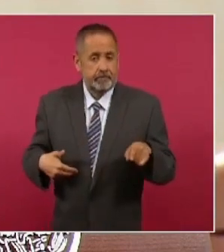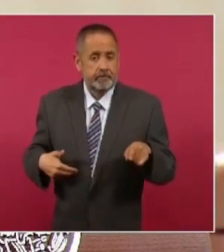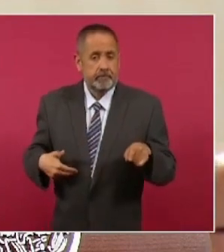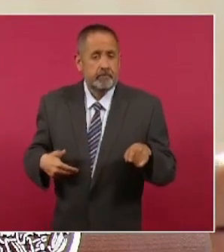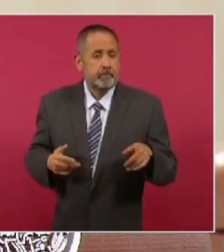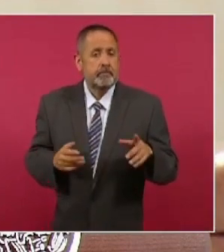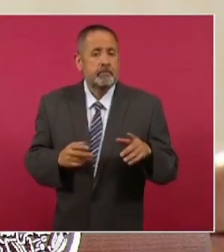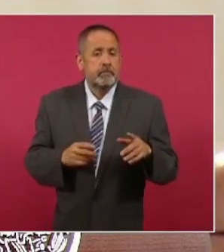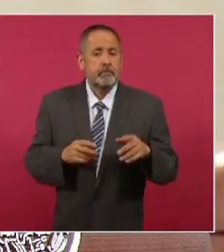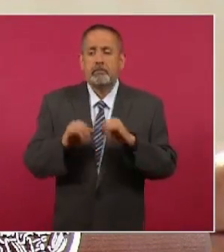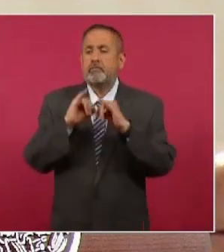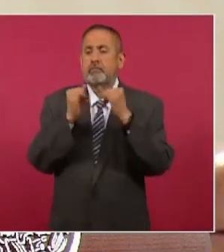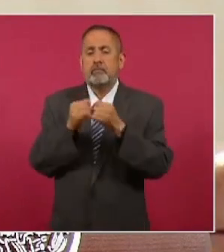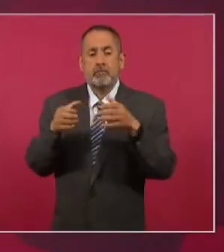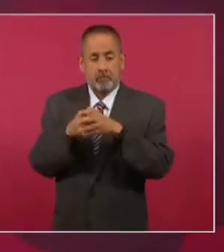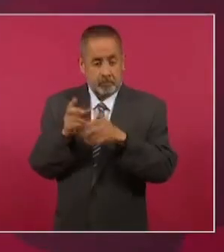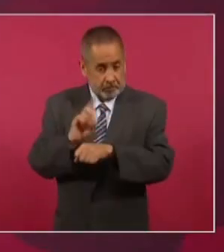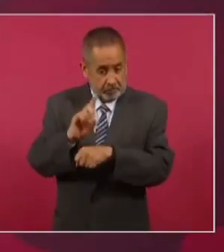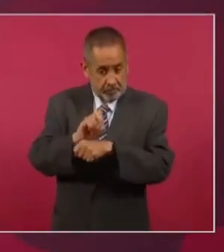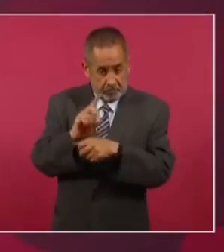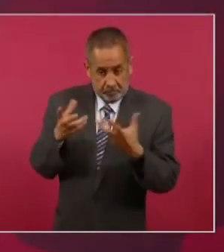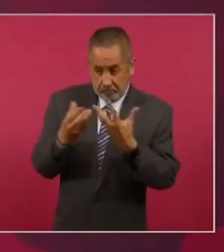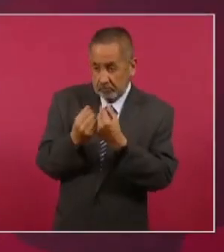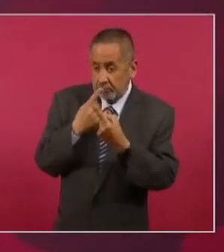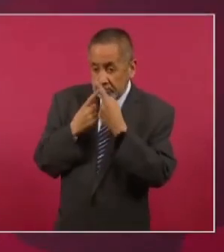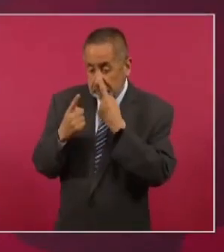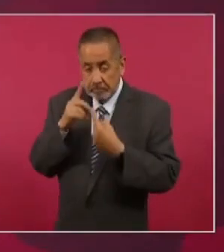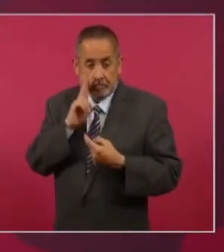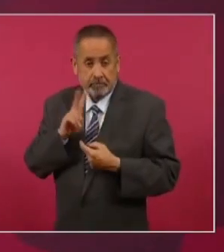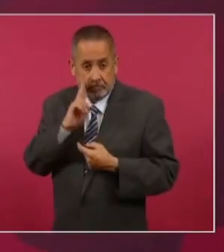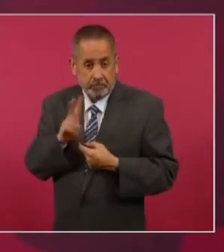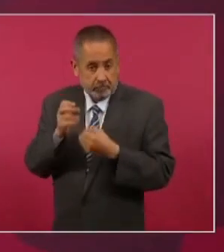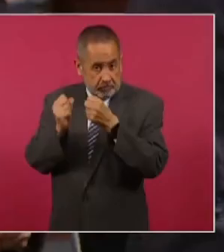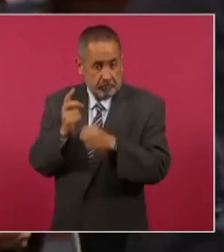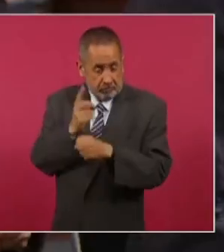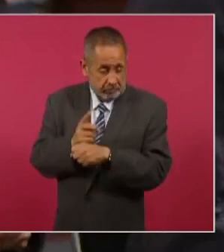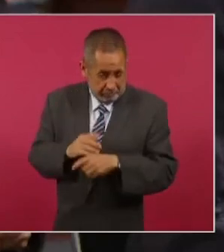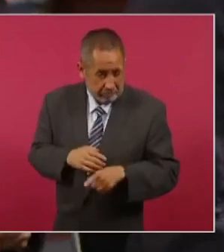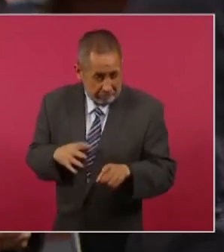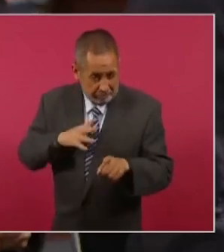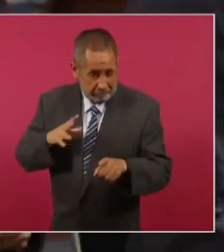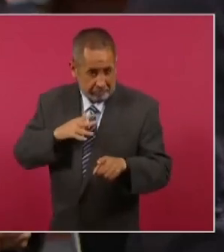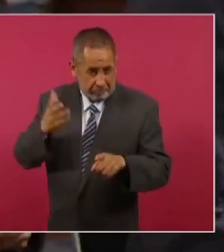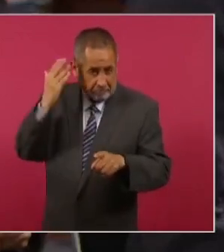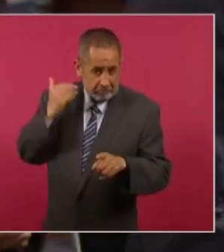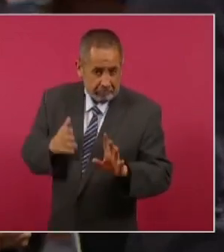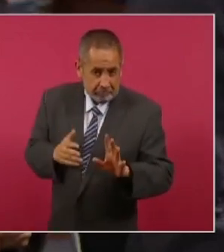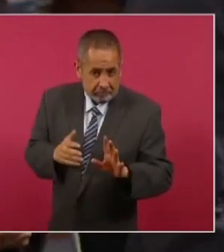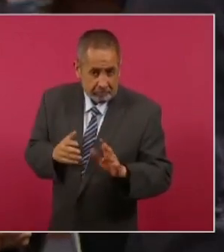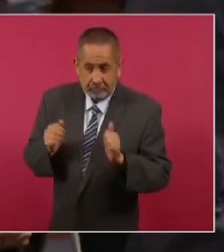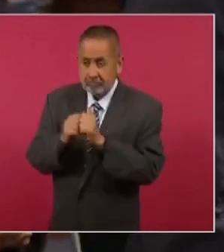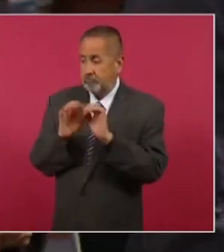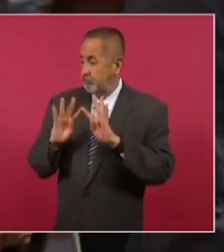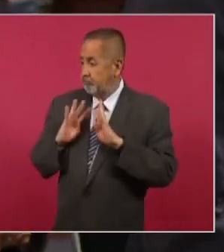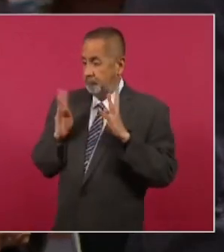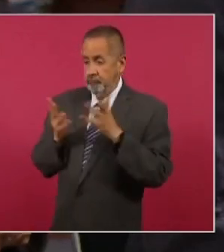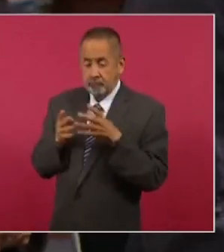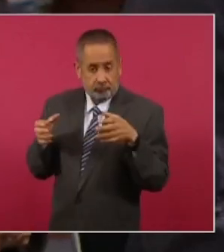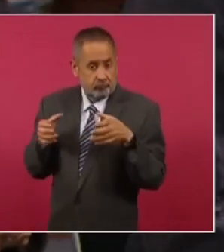una reunión diaria de seguridad con todo su gabinete